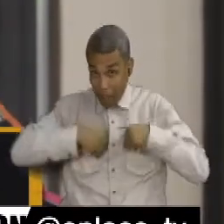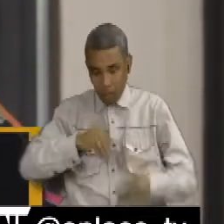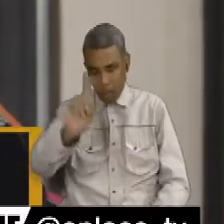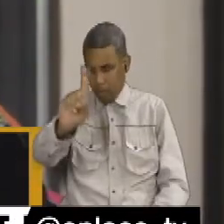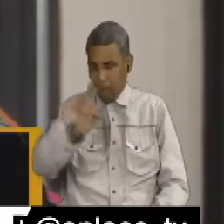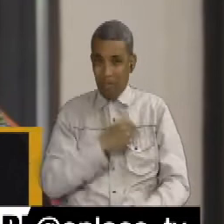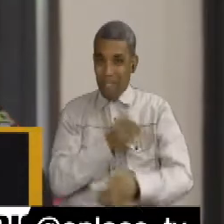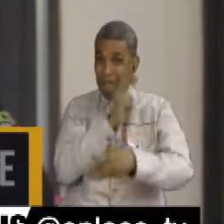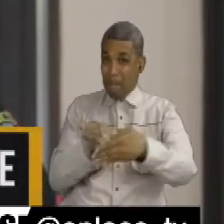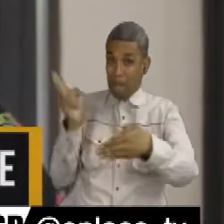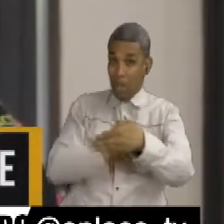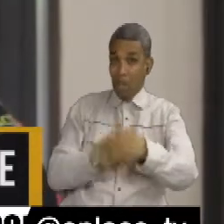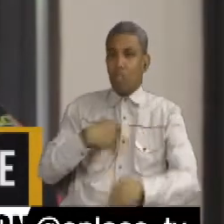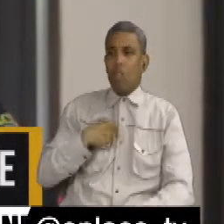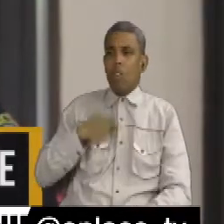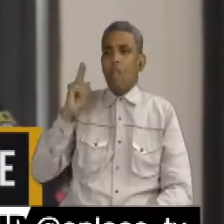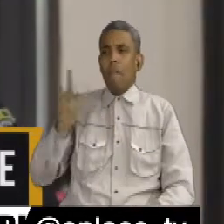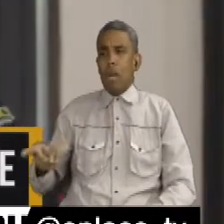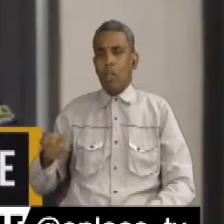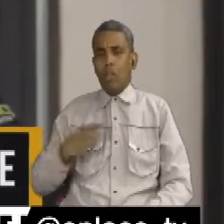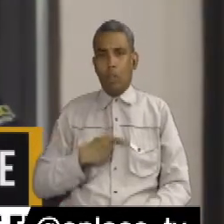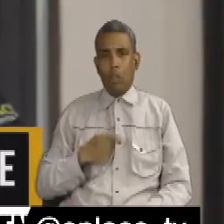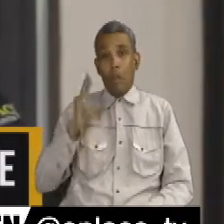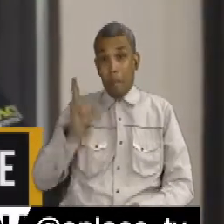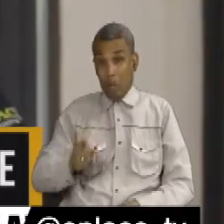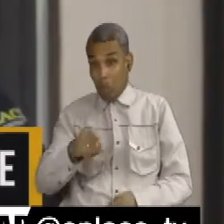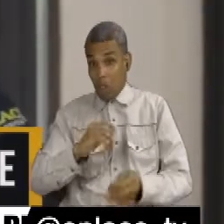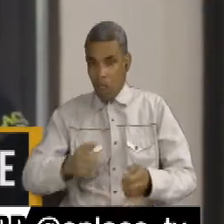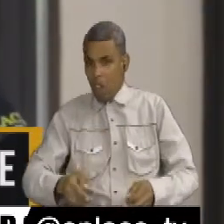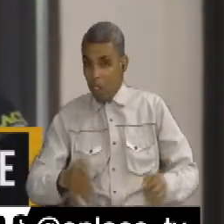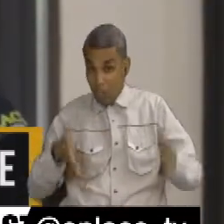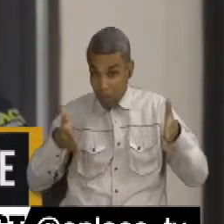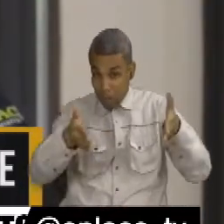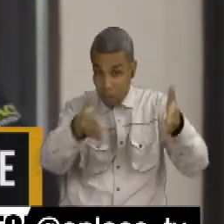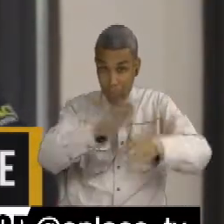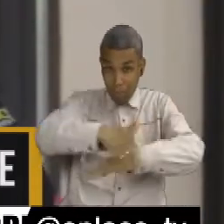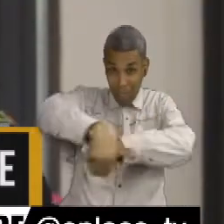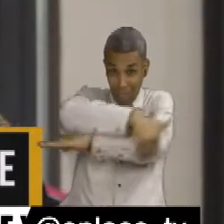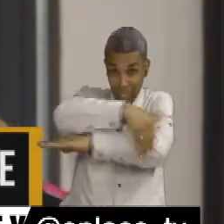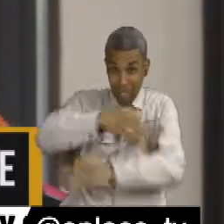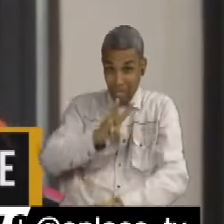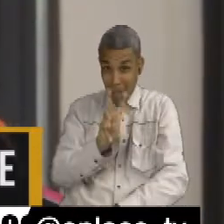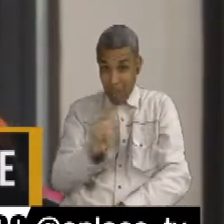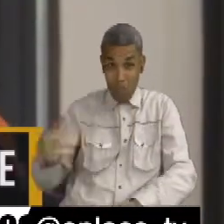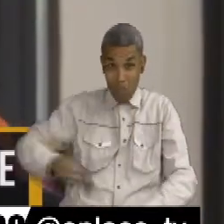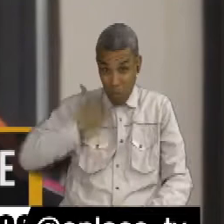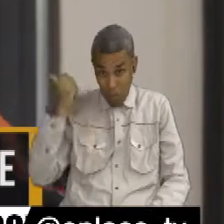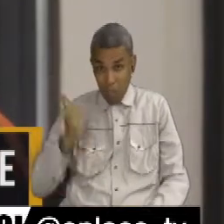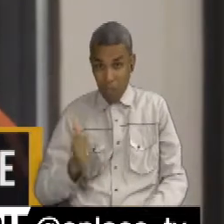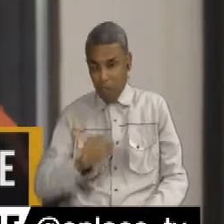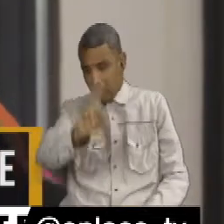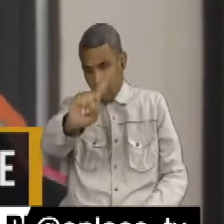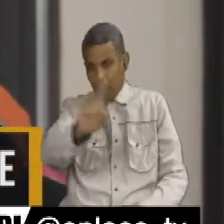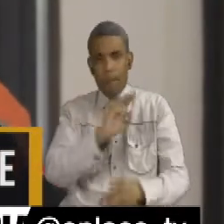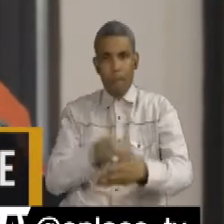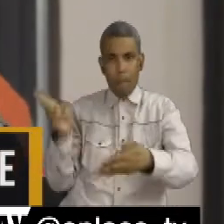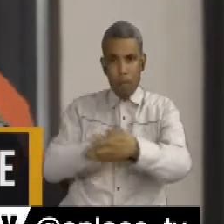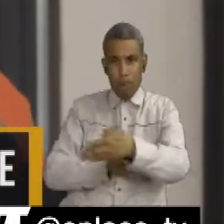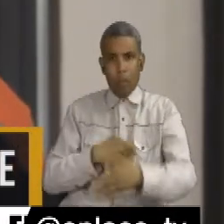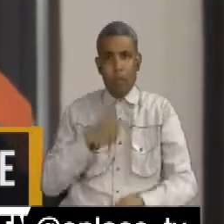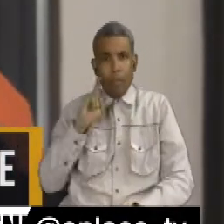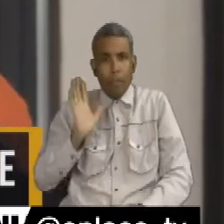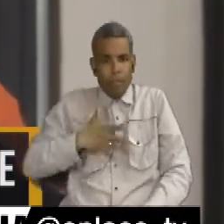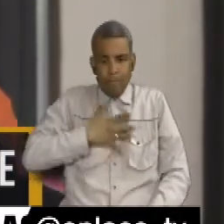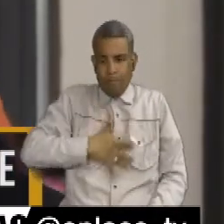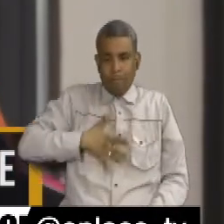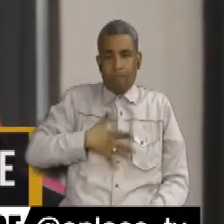la orden del alcalde es que por ningún motivo, bajo ninguna circunstancia, vamos a permitir la entrada de tractomulas.